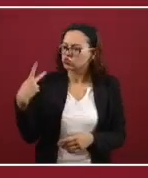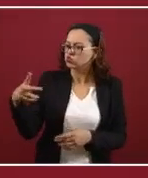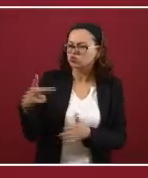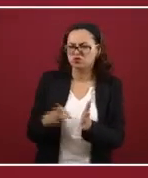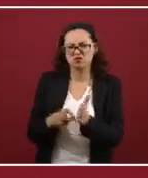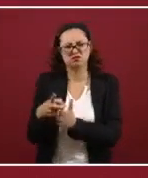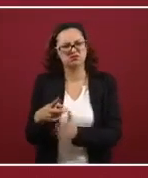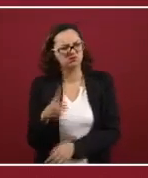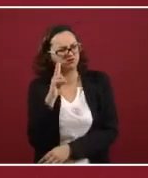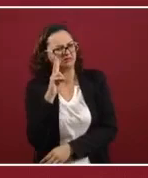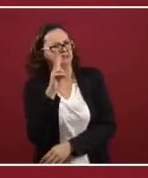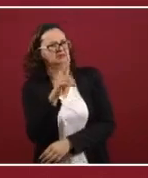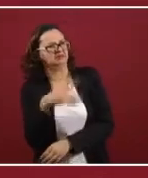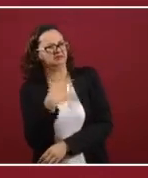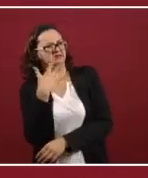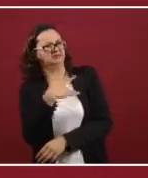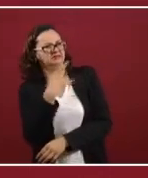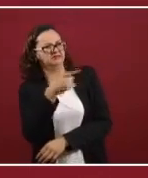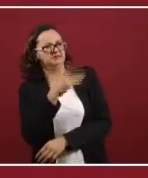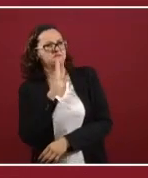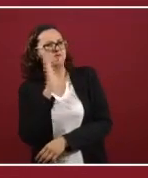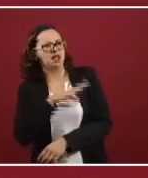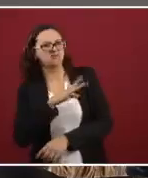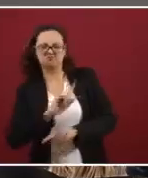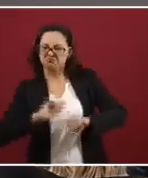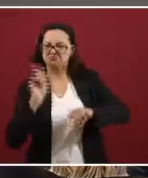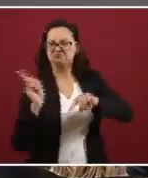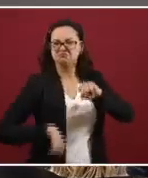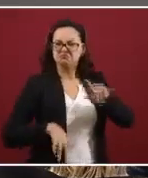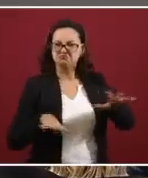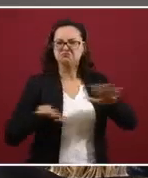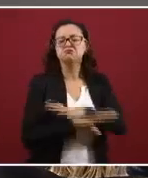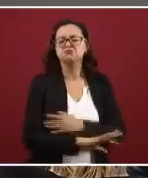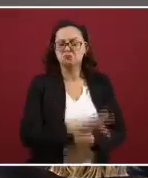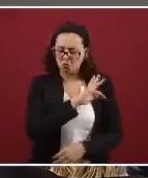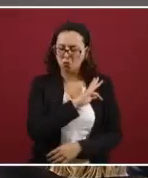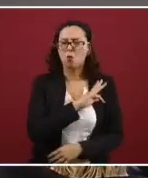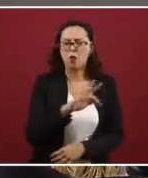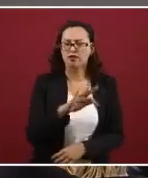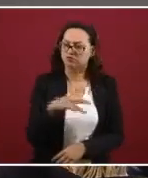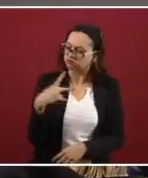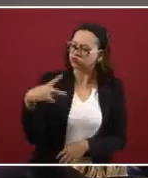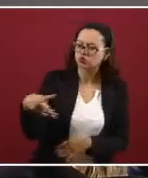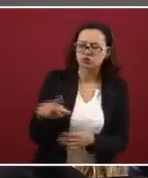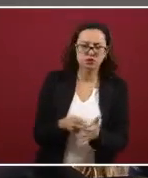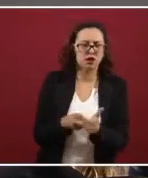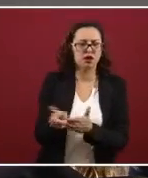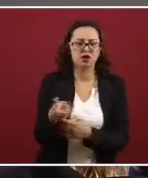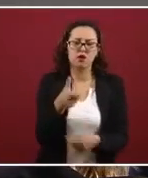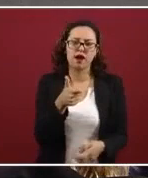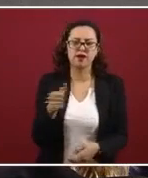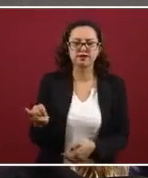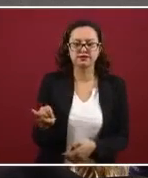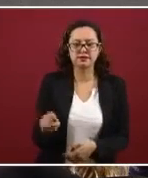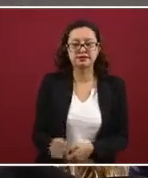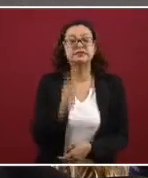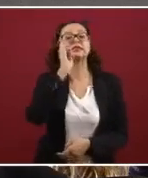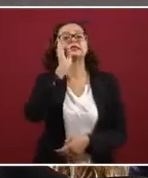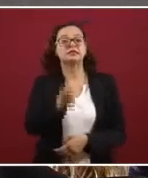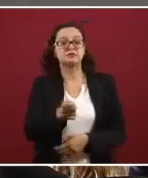de cambiar la forma de su gobierno. Es decir, el pueblo